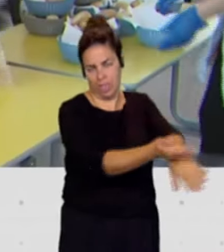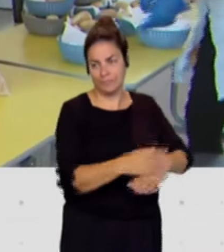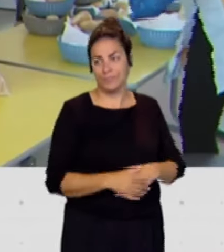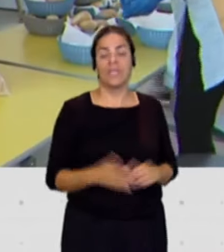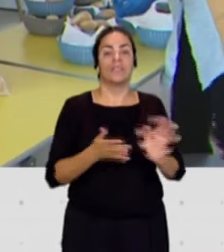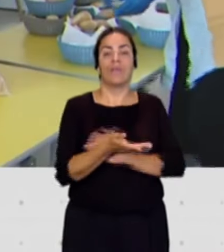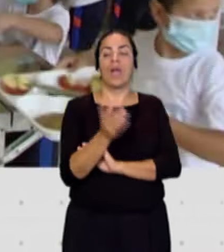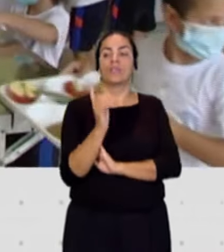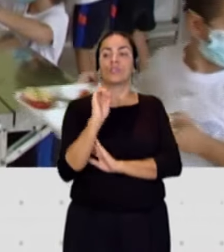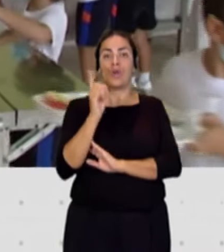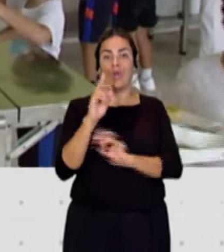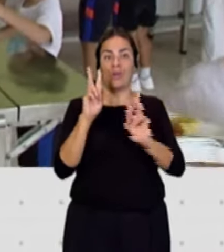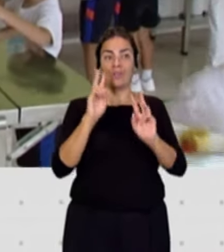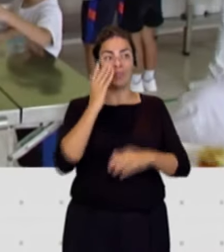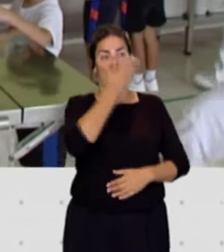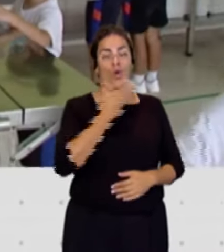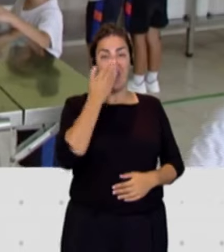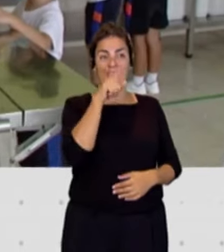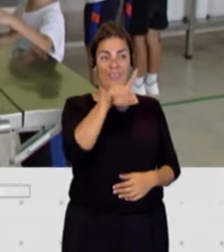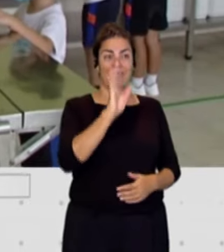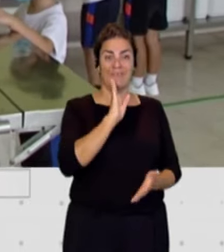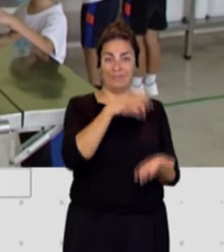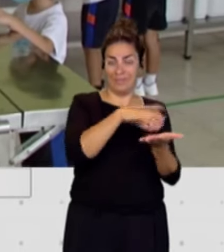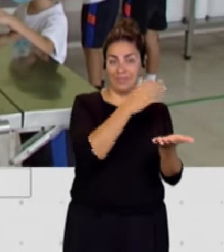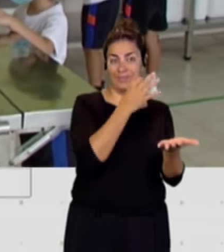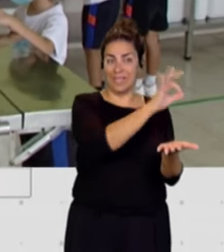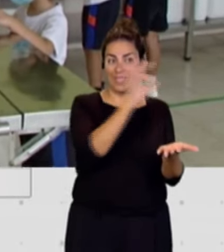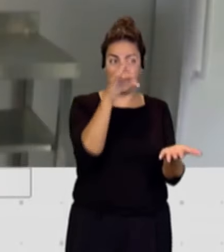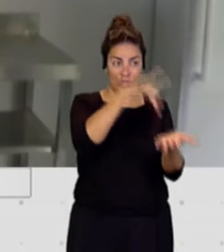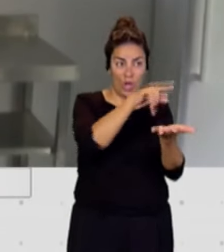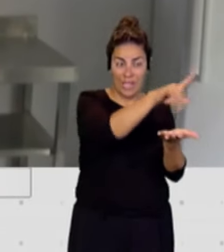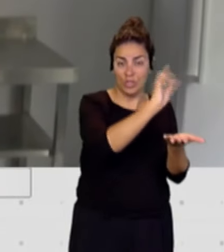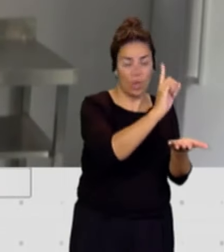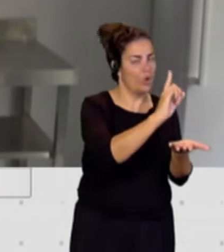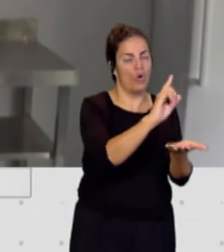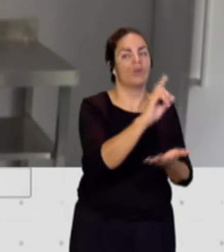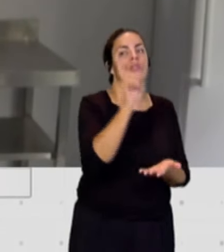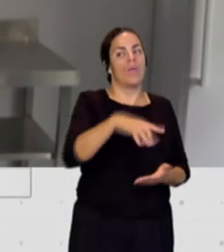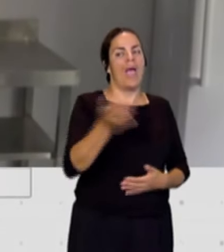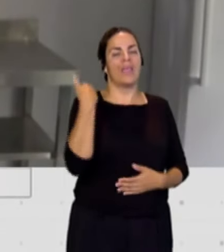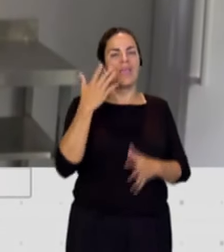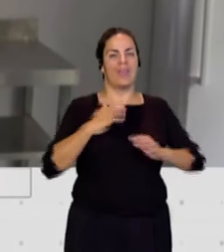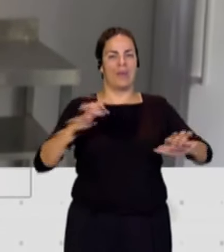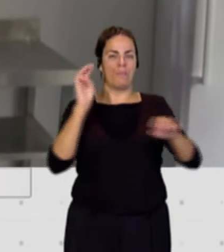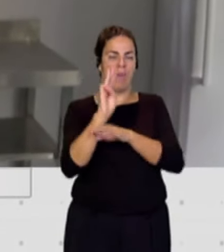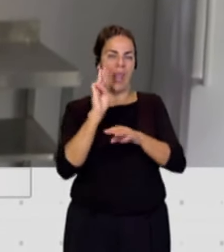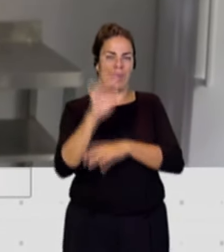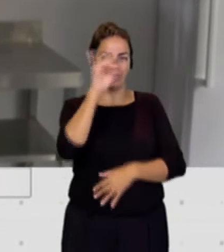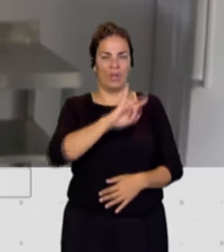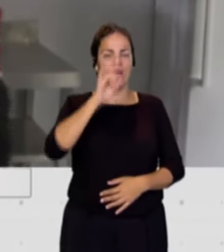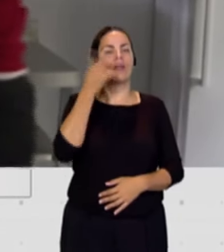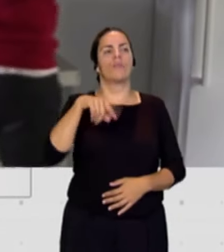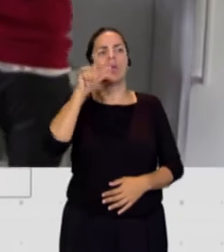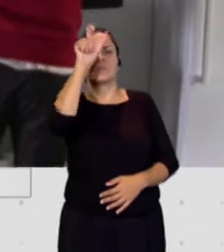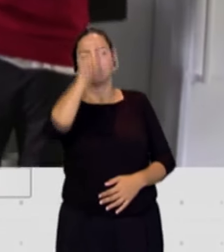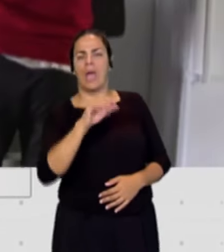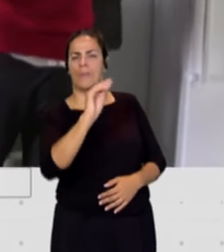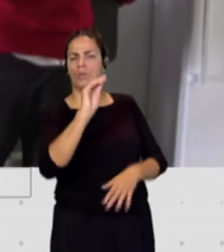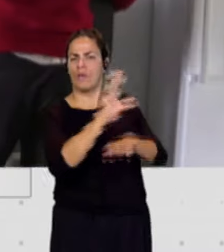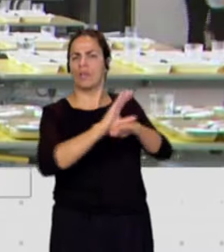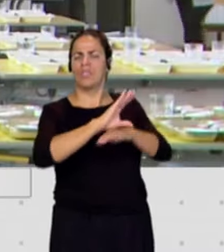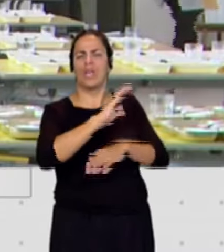colegio de infantil y primaria de San Sebastián de la gomera sino que incluso ayer en el parlamento de Canarias se le preguntaba al consejero por esa